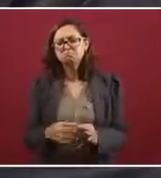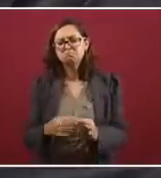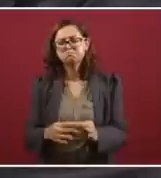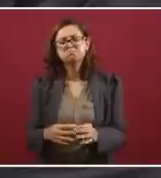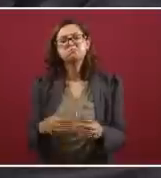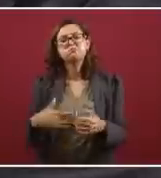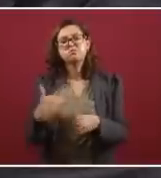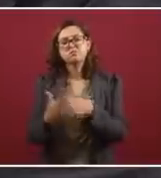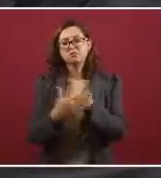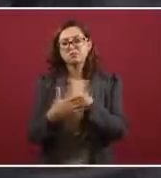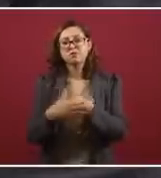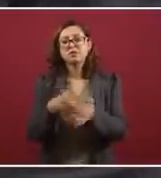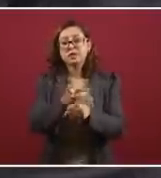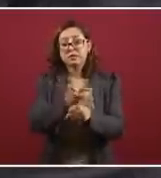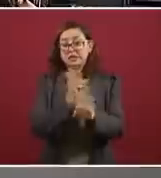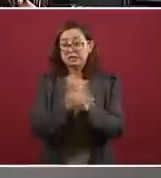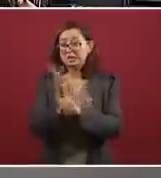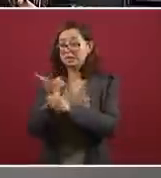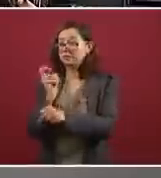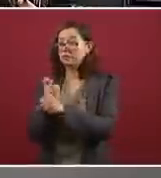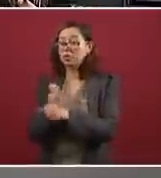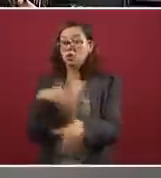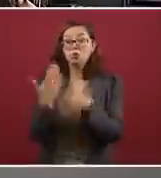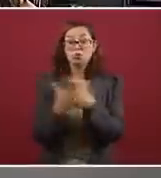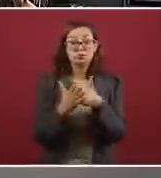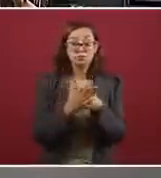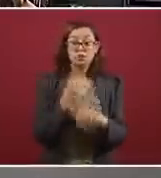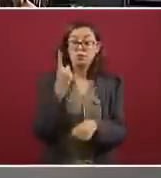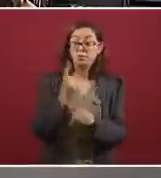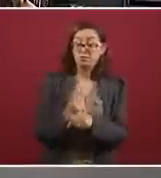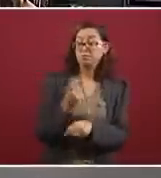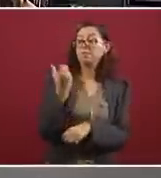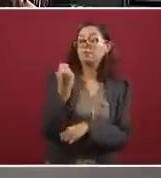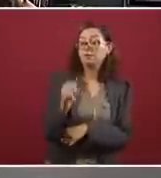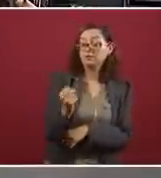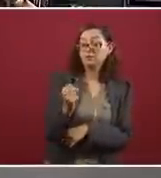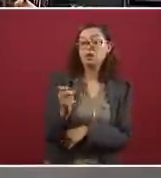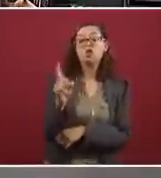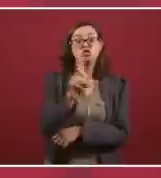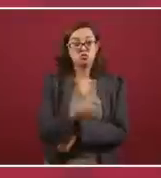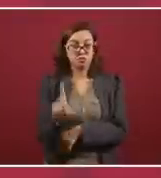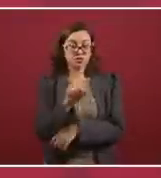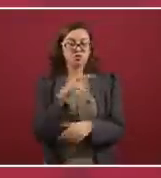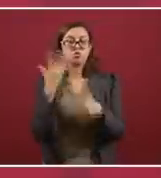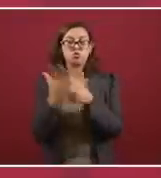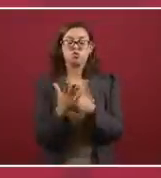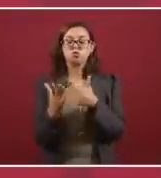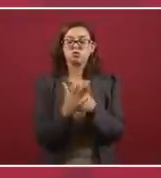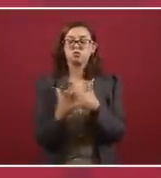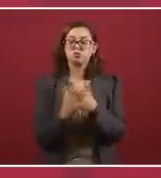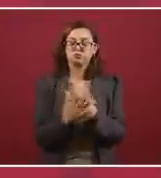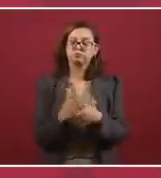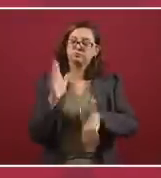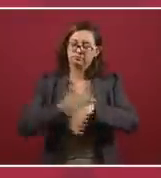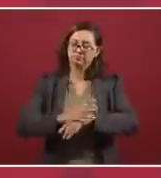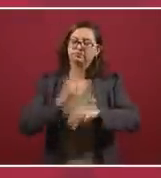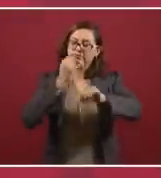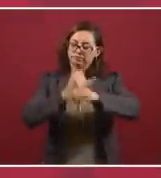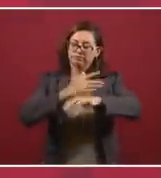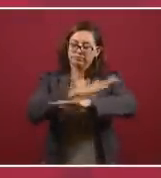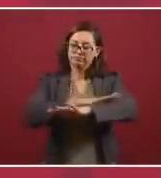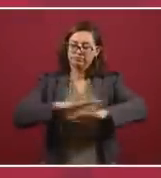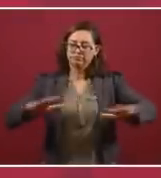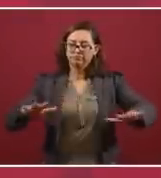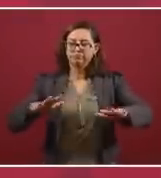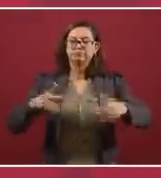invitadas y invitados porque el día primero de septiembre, el domingo próximo, vamos a informar a